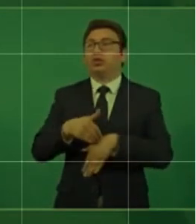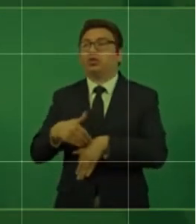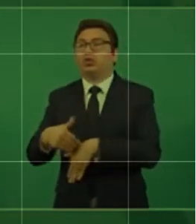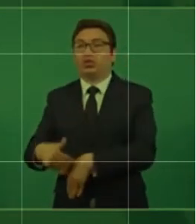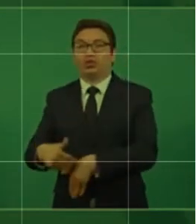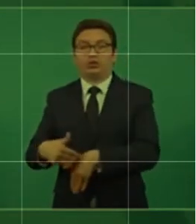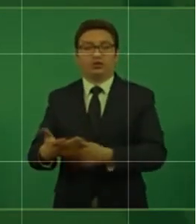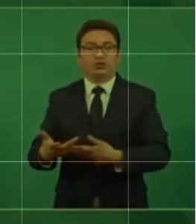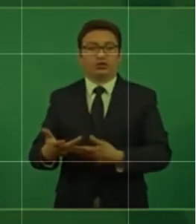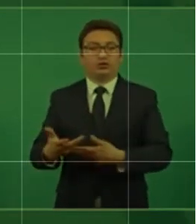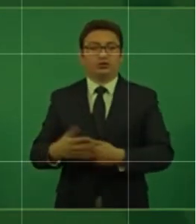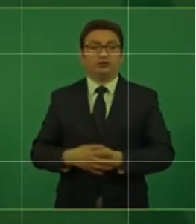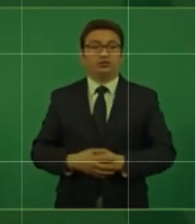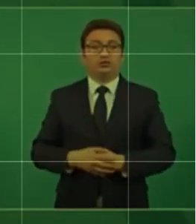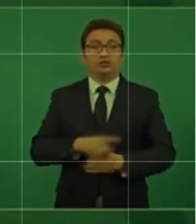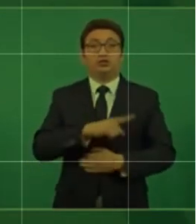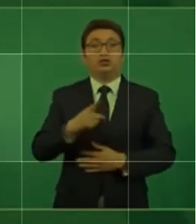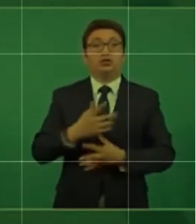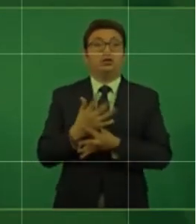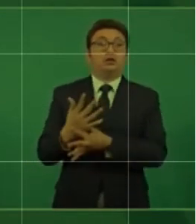y dan por hecho